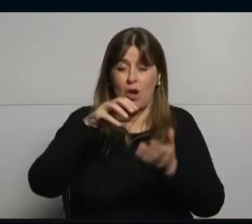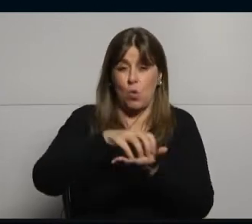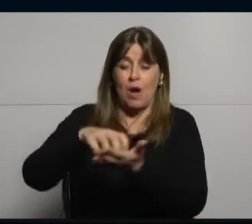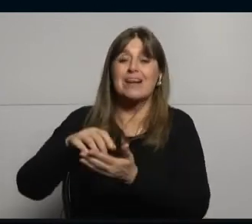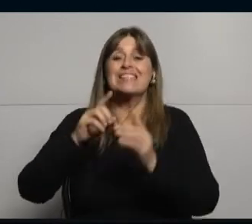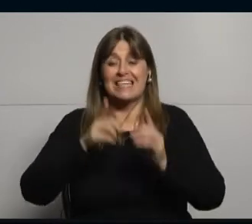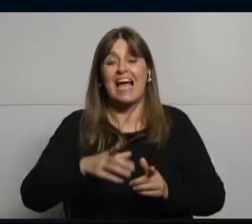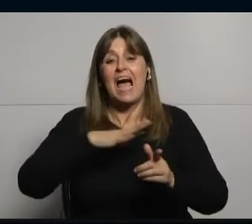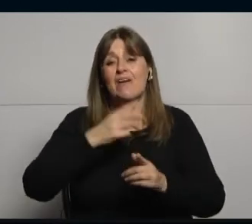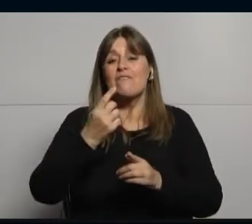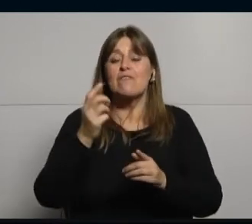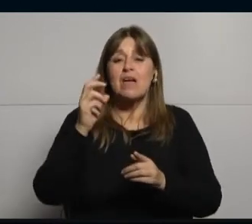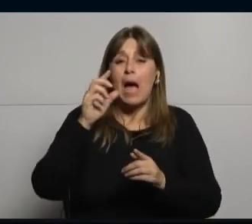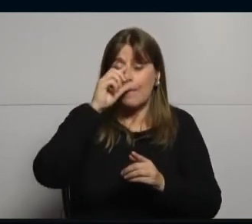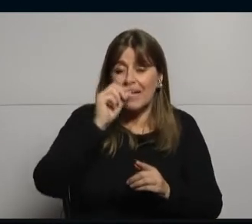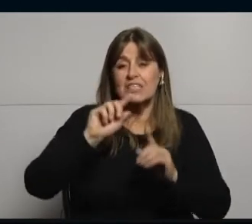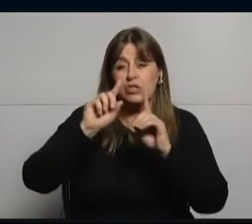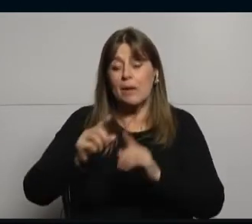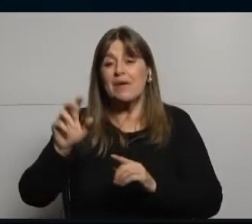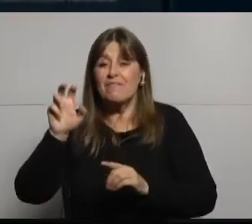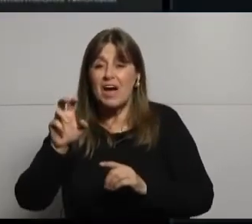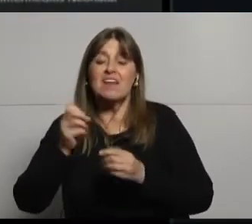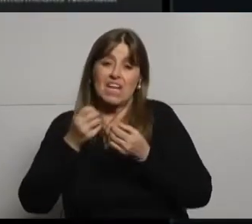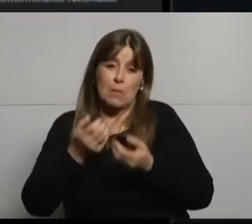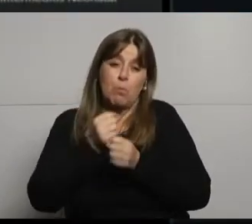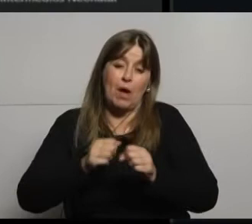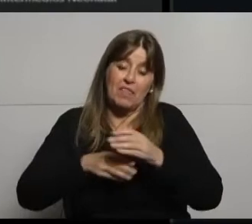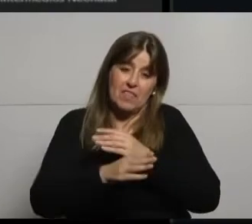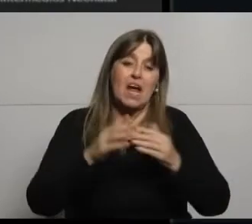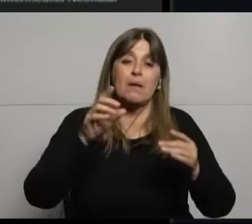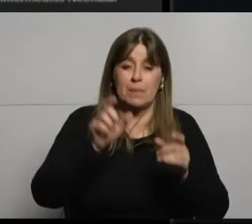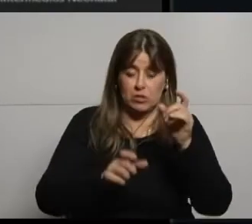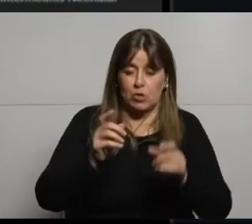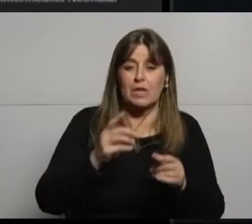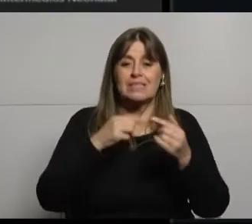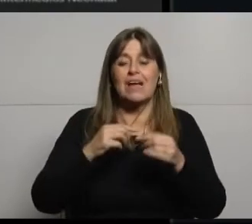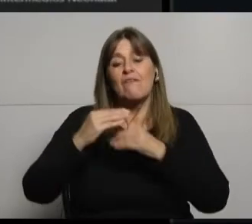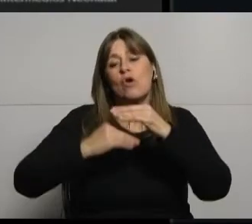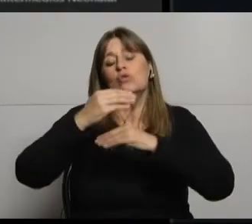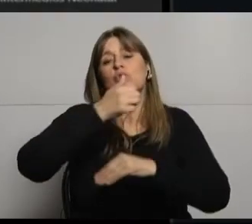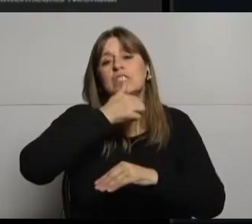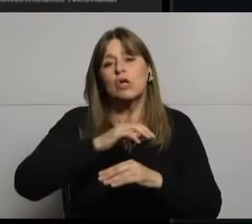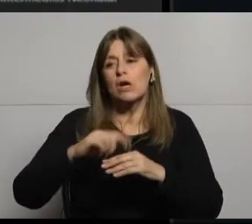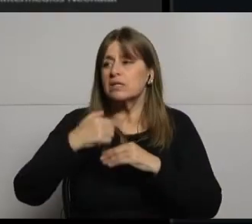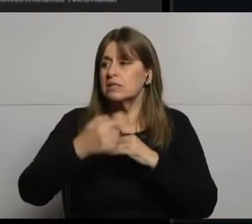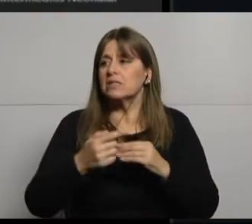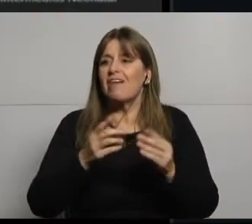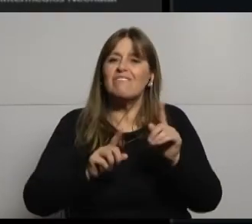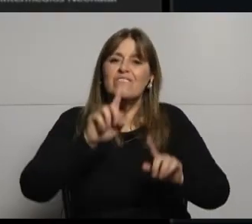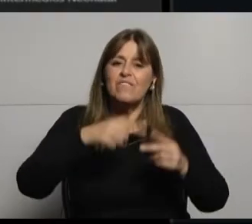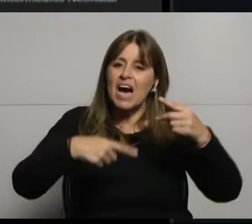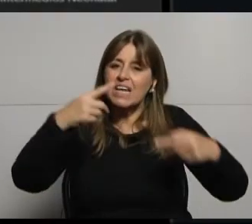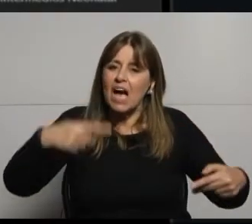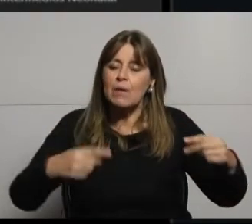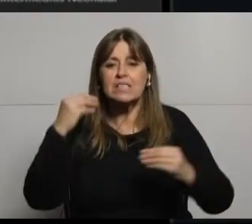son los verdes, tal cual un semáforo. Y en la siguiente se puede ver la evolución histórica de esas variables que